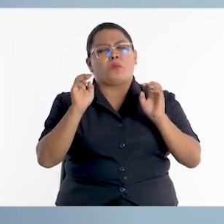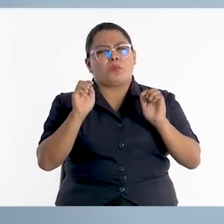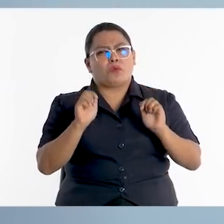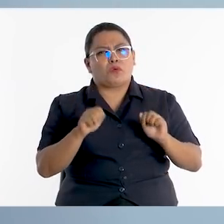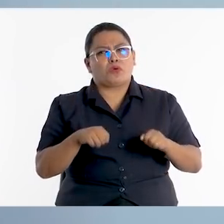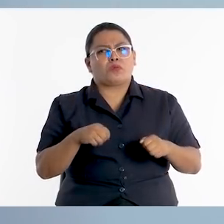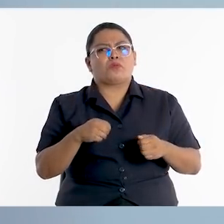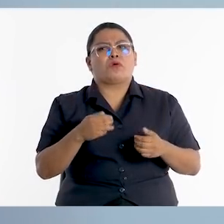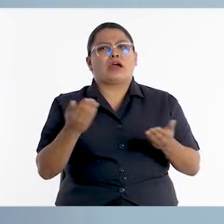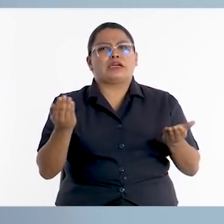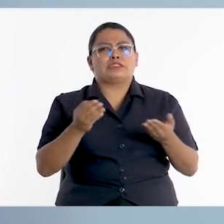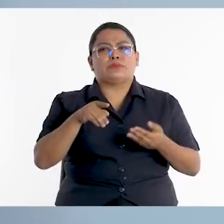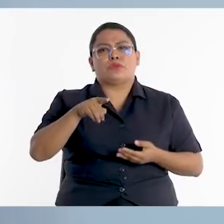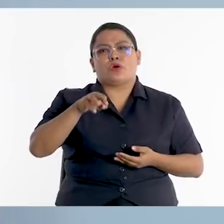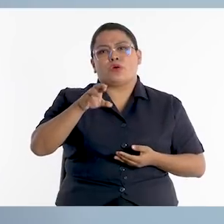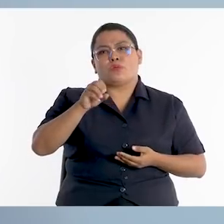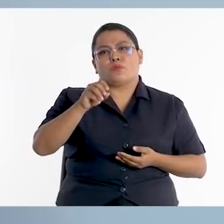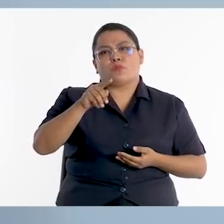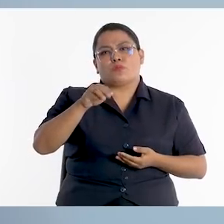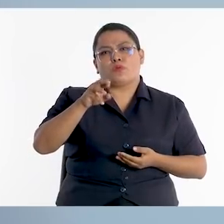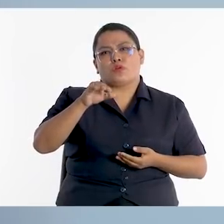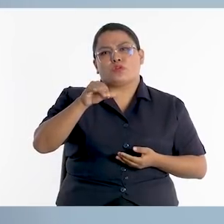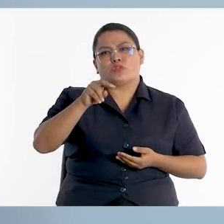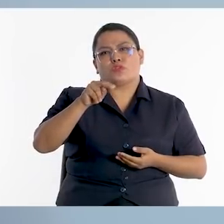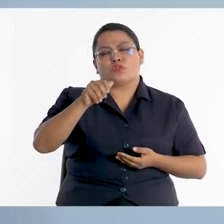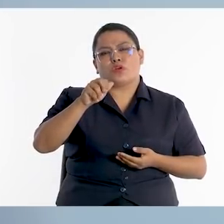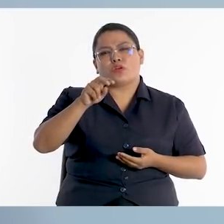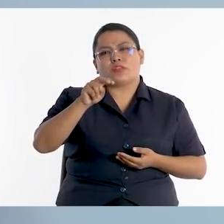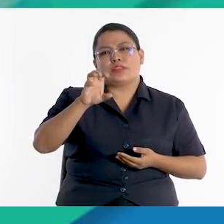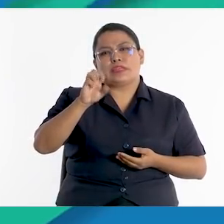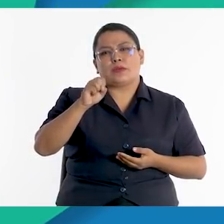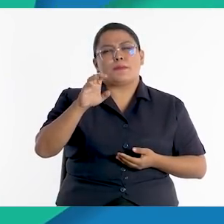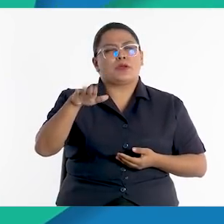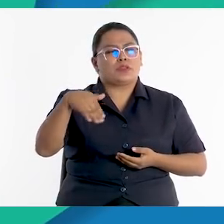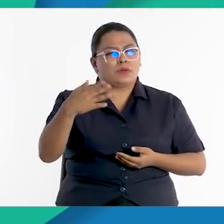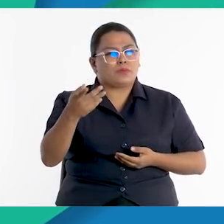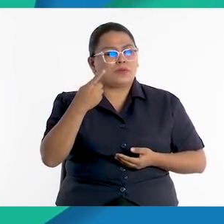formar proporciones, pero ese es un tema que veremos en otra ocasión.